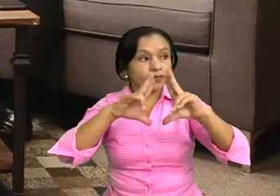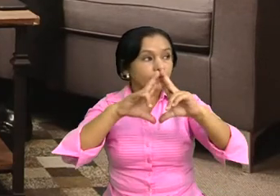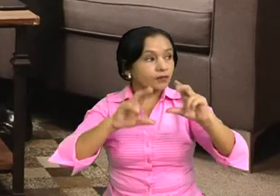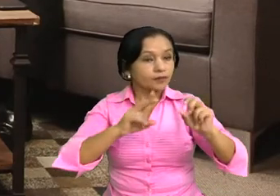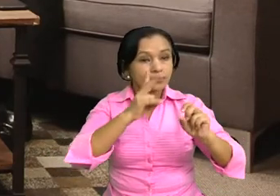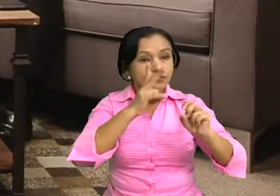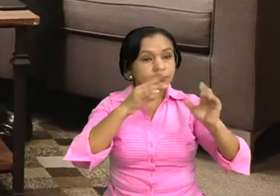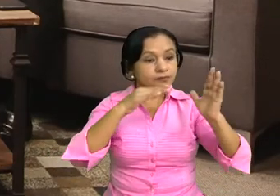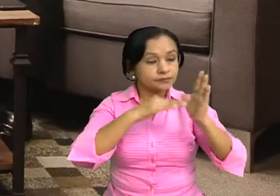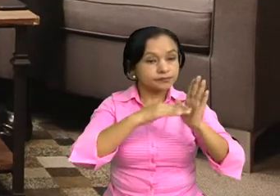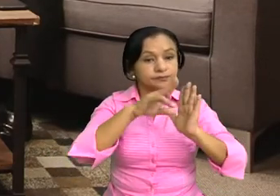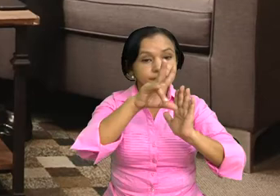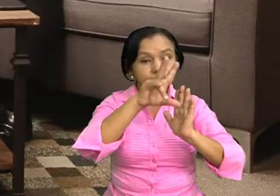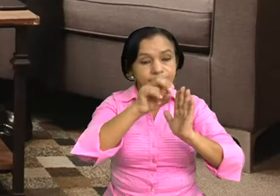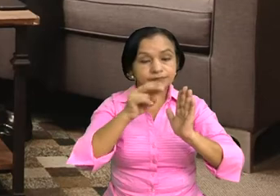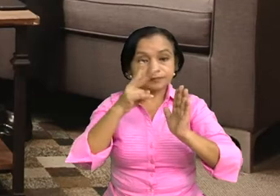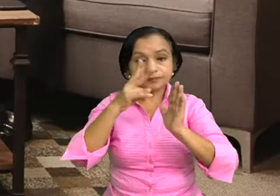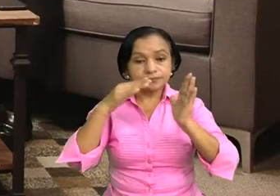2020-2022.